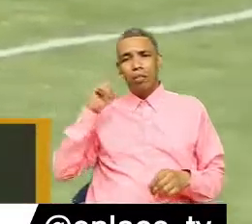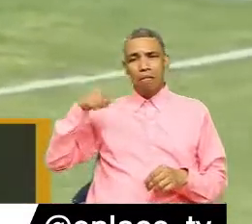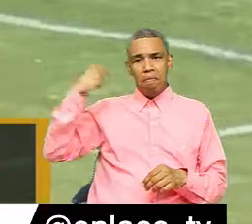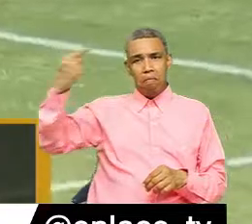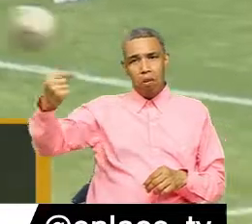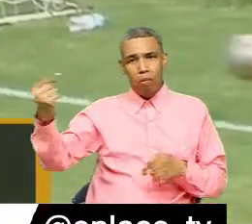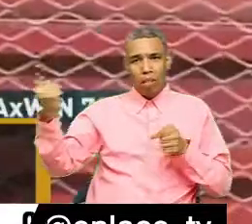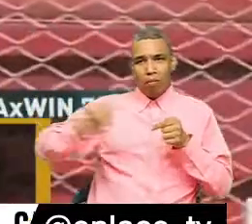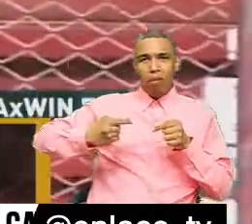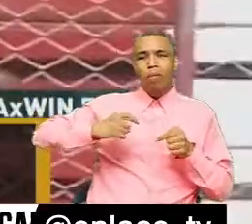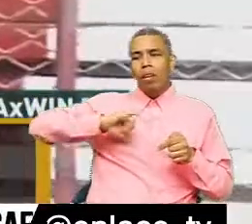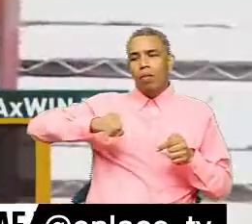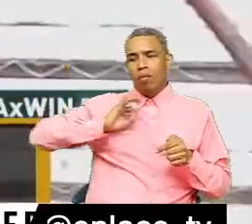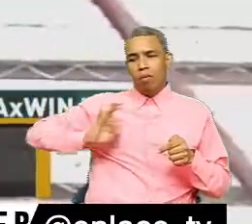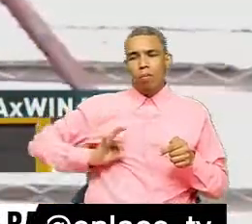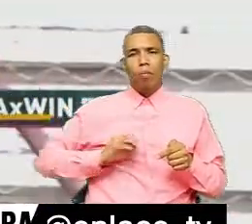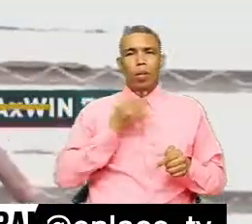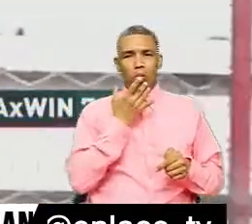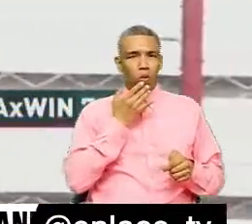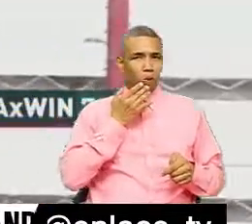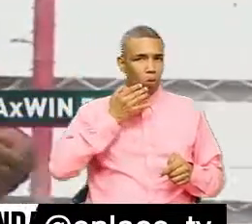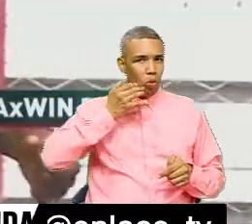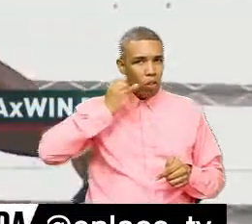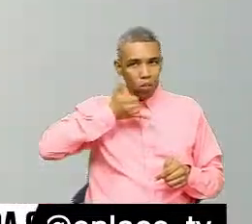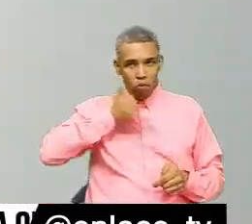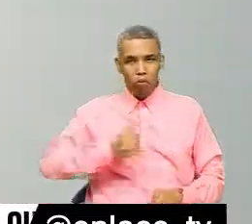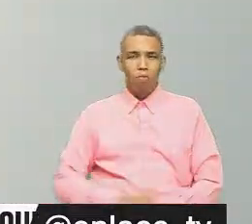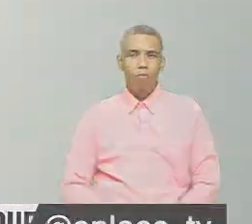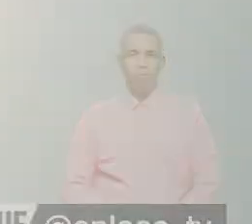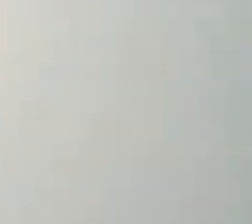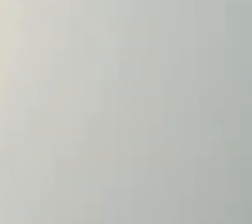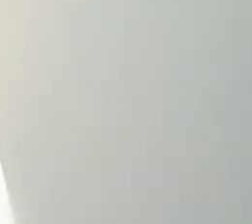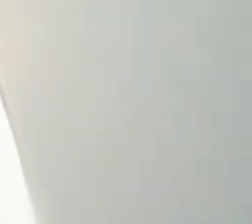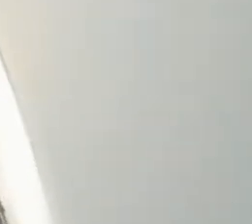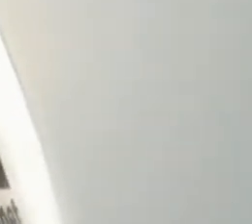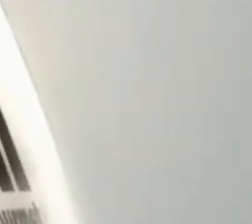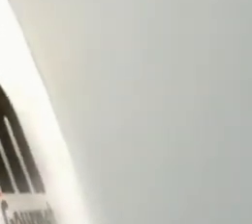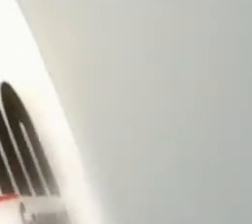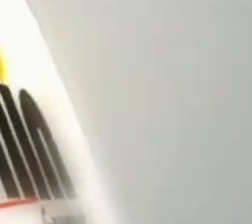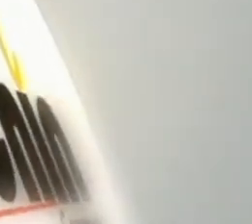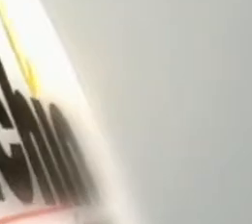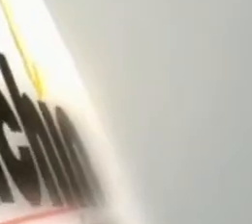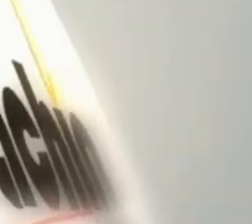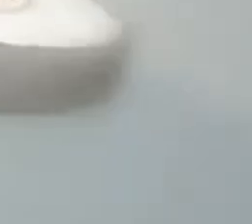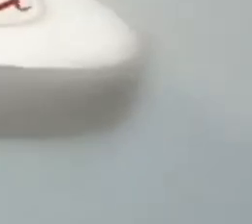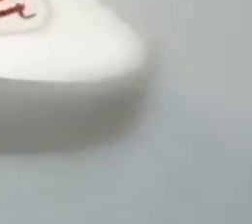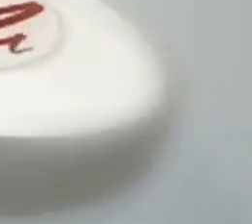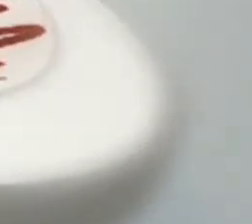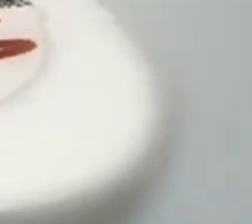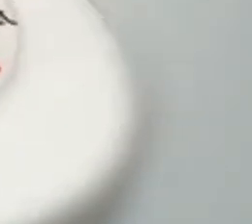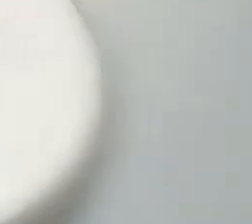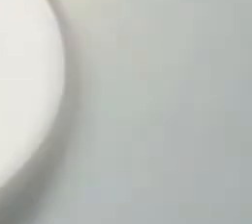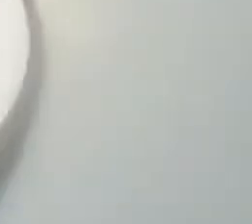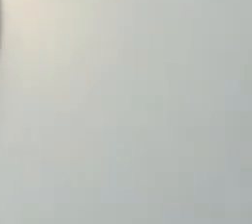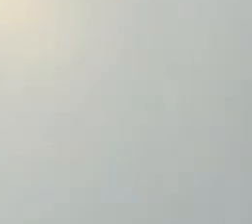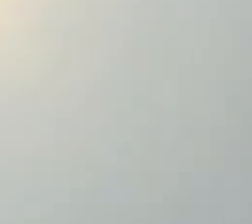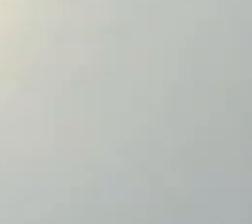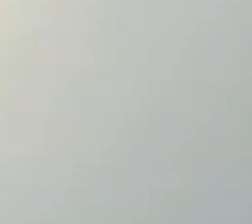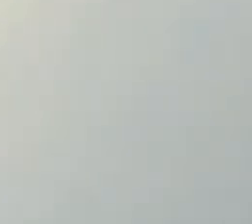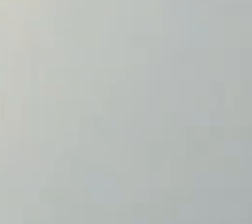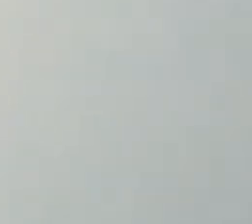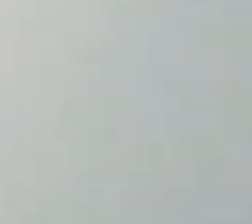a Jaguares por la recuperación de los puntos que perdió en casa. Hasta aquí los deportes, con el patrocinio de Restaurante El